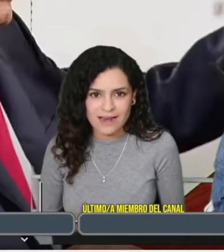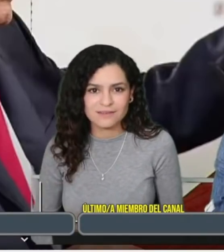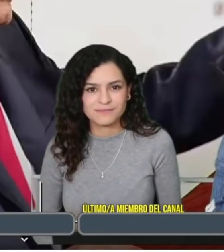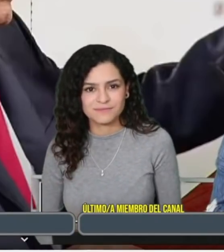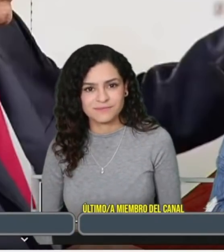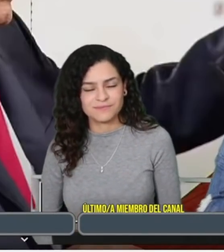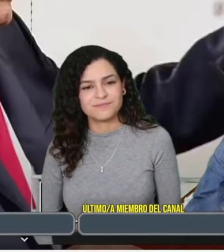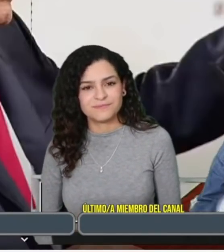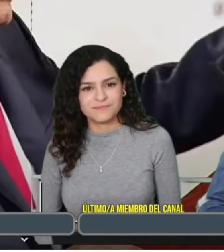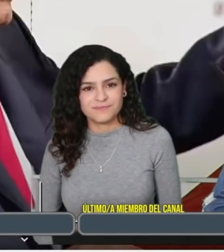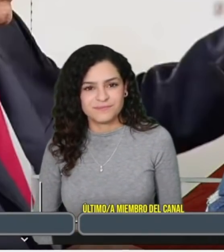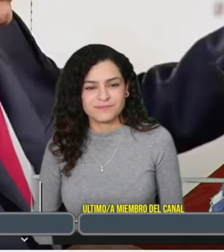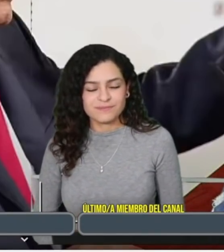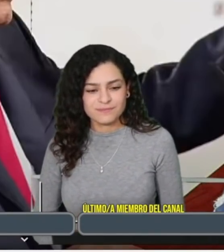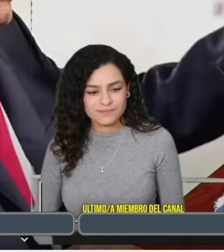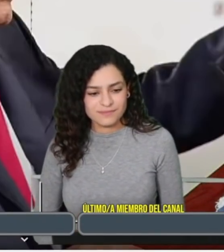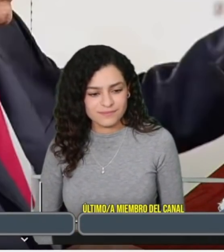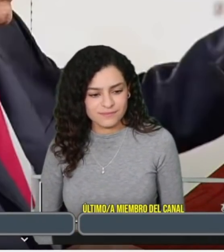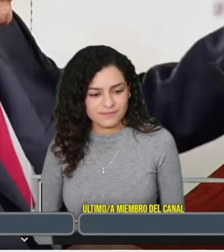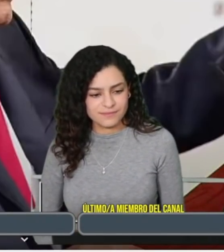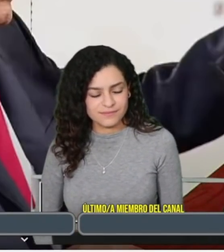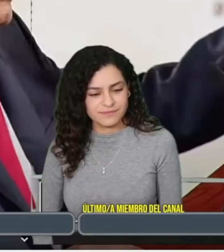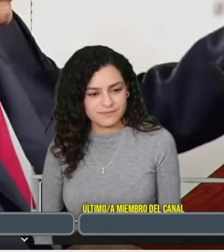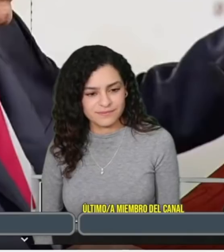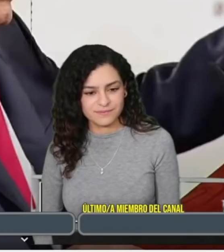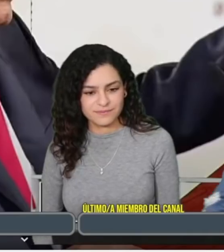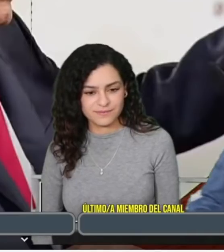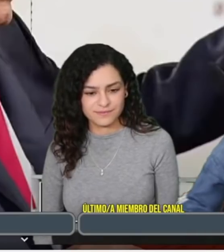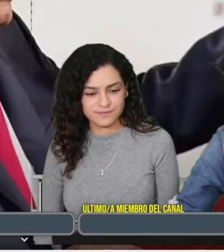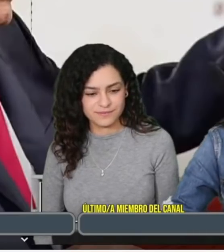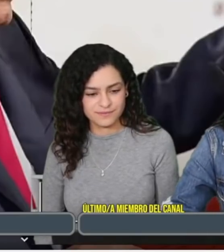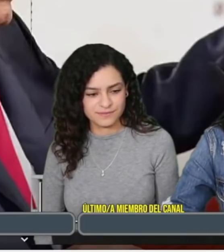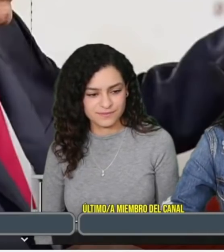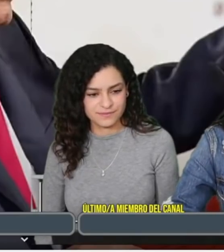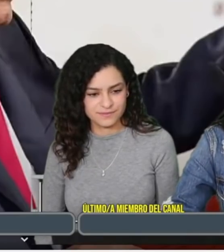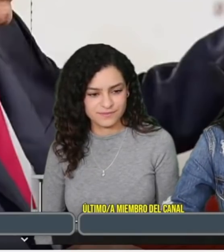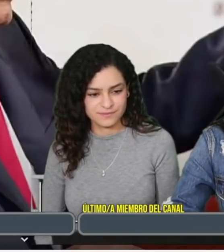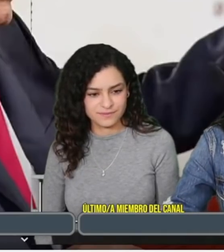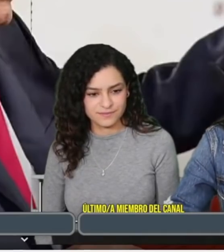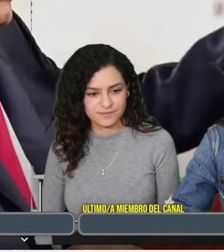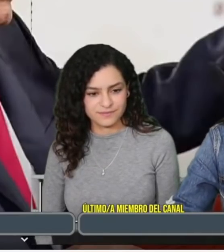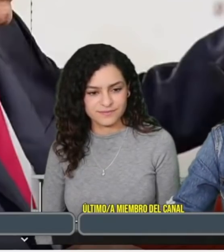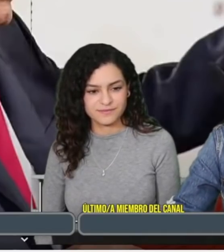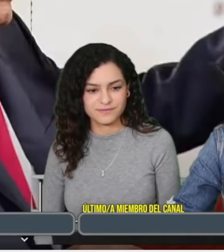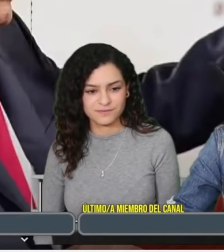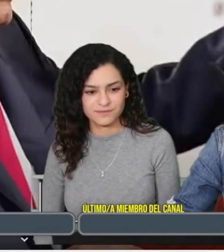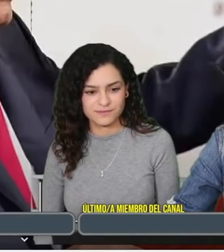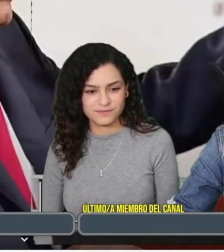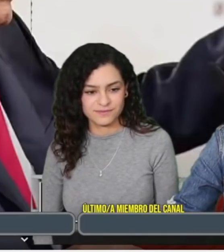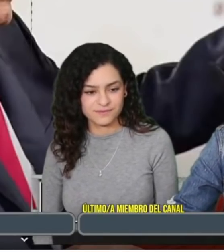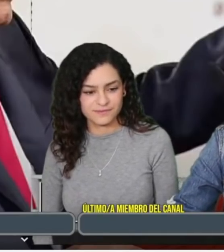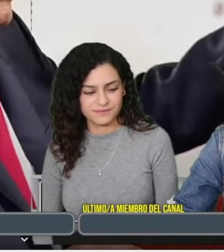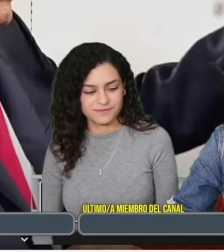nacional. Totalmente de acuerdo, vamos a escuchar la mañanera del día de hoy, el mensaje que el presidente le manda a López Dóriga